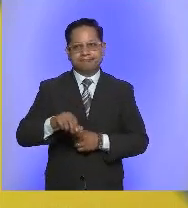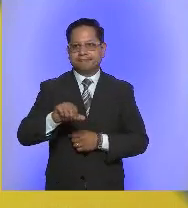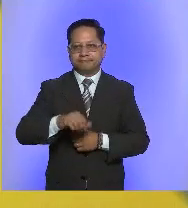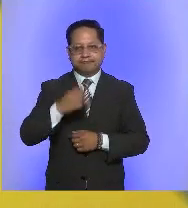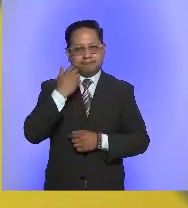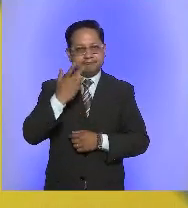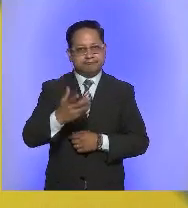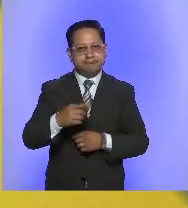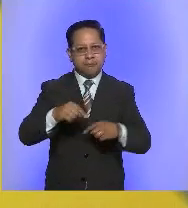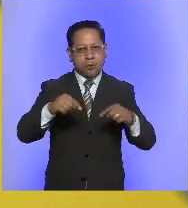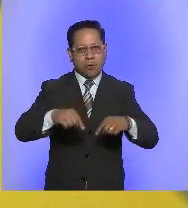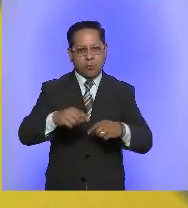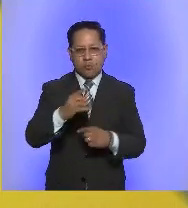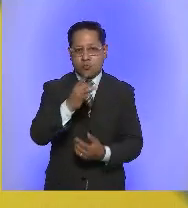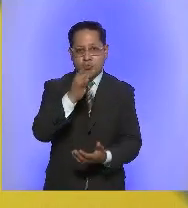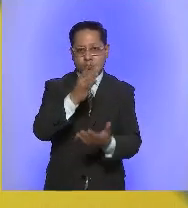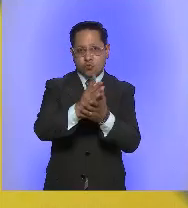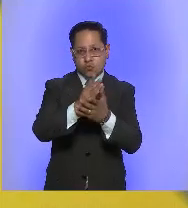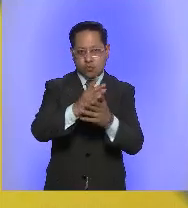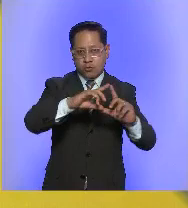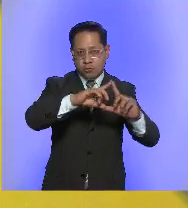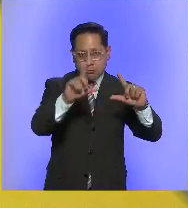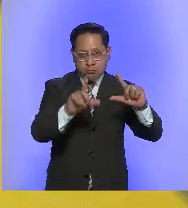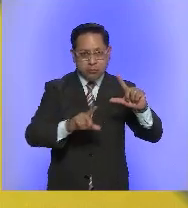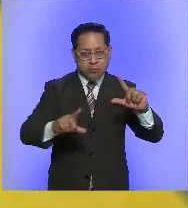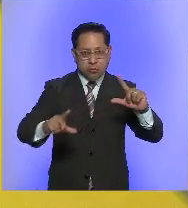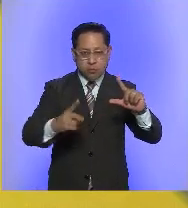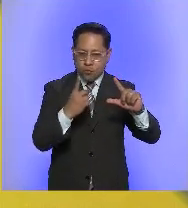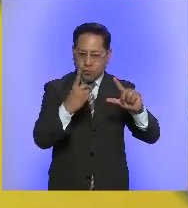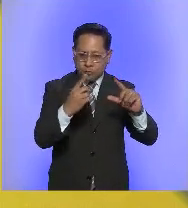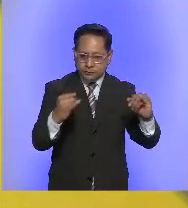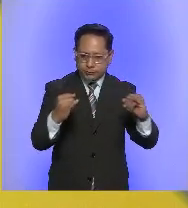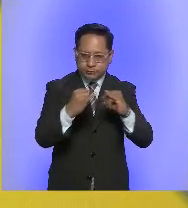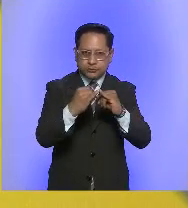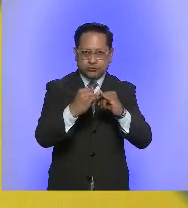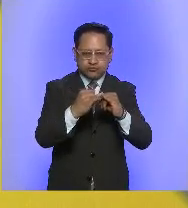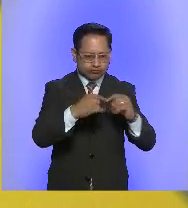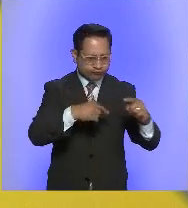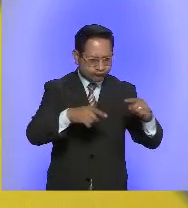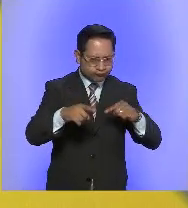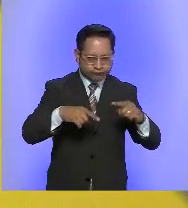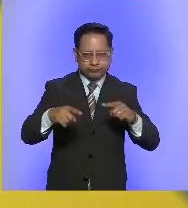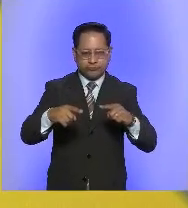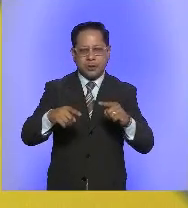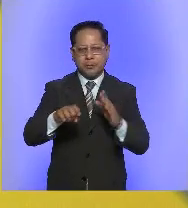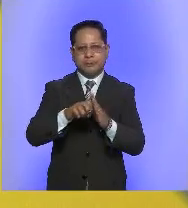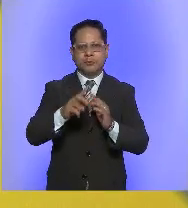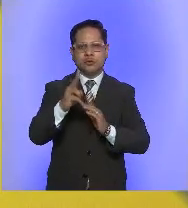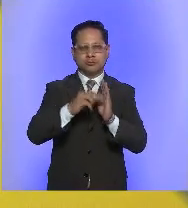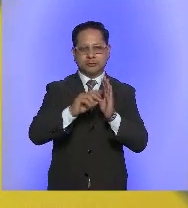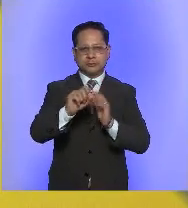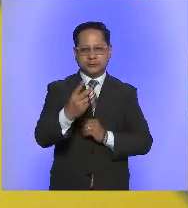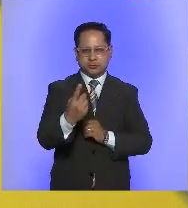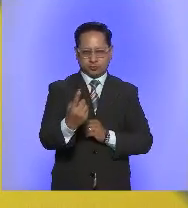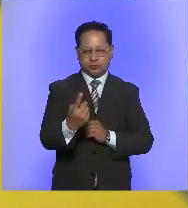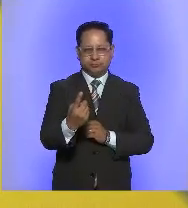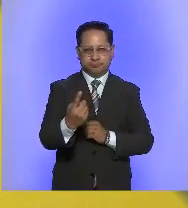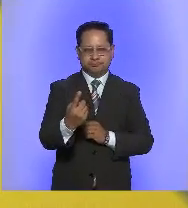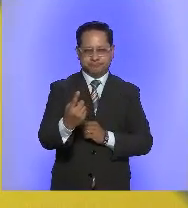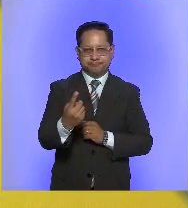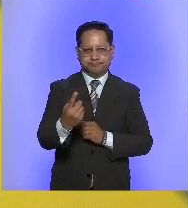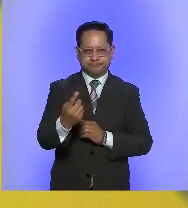nacional, les pongo como ejemplo. En el 2021, que tuvimos elecciones concurrentes, el Instituto Nacional